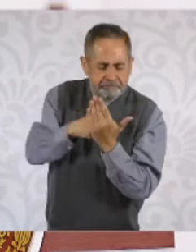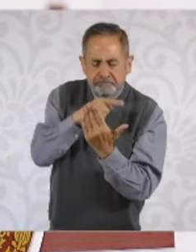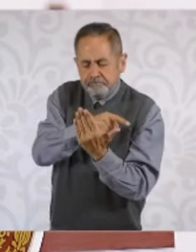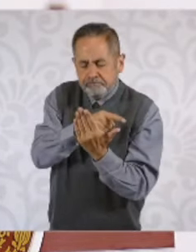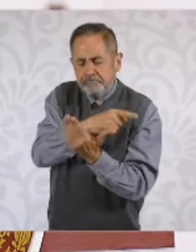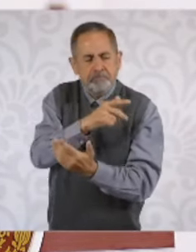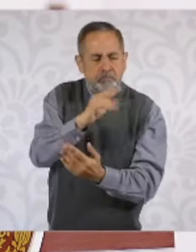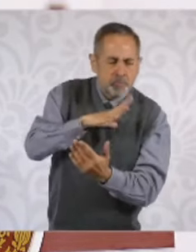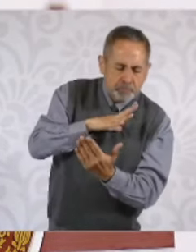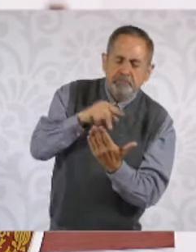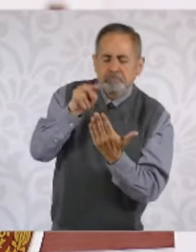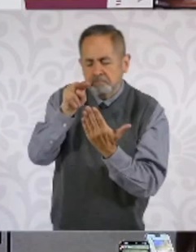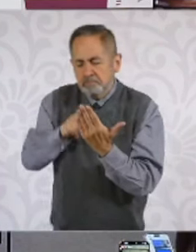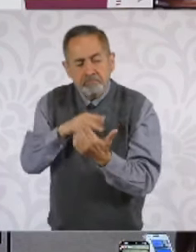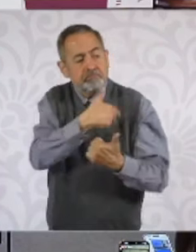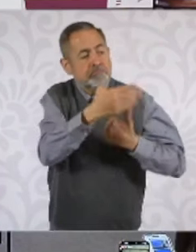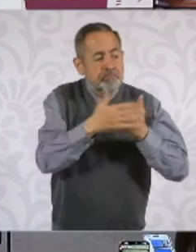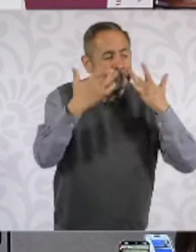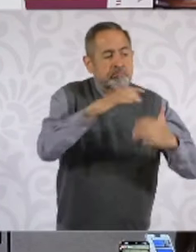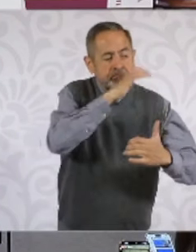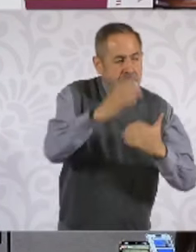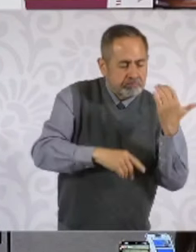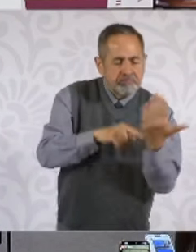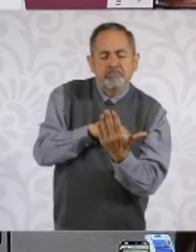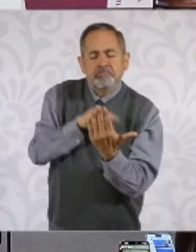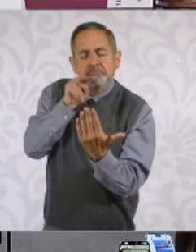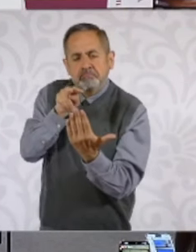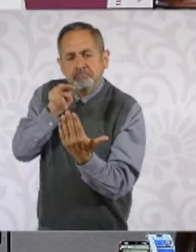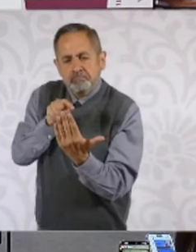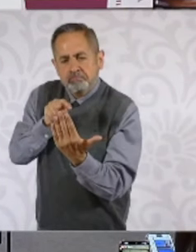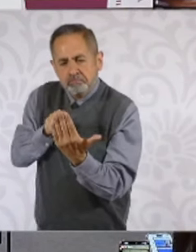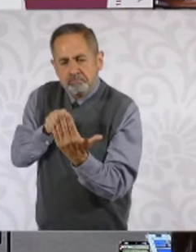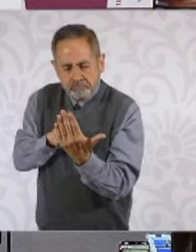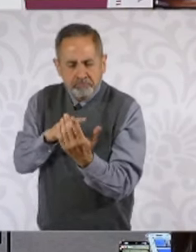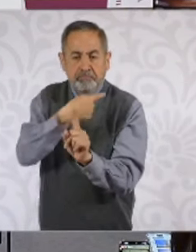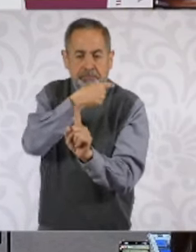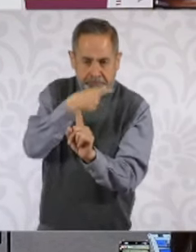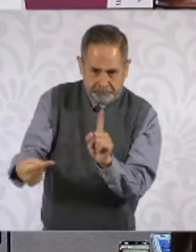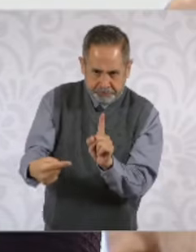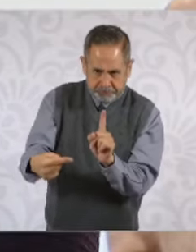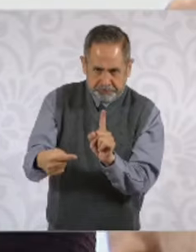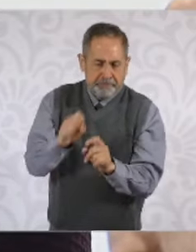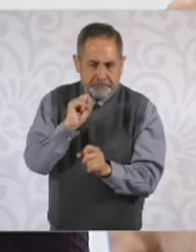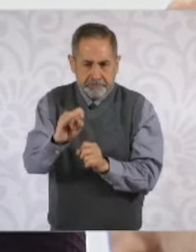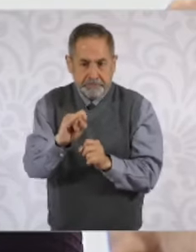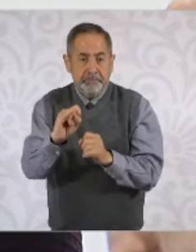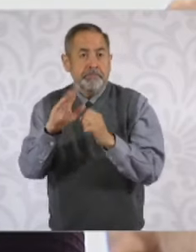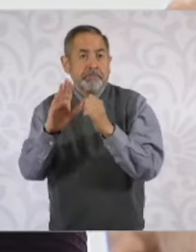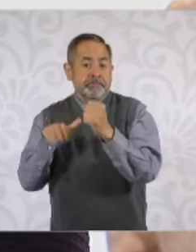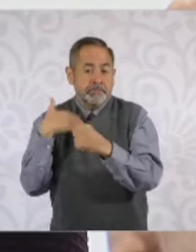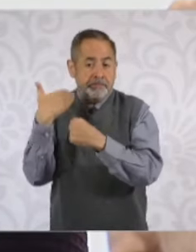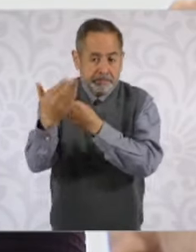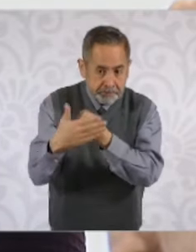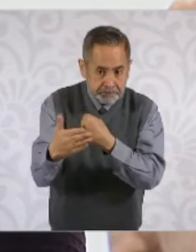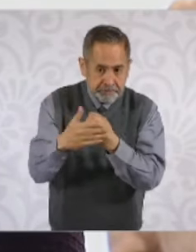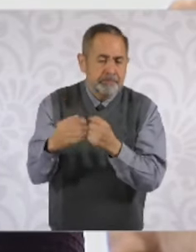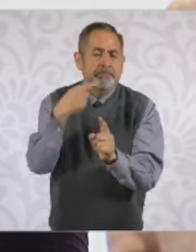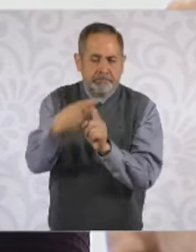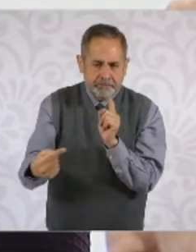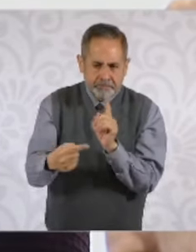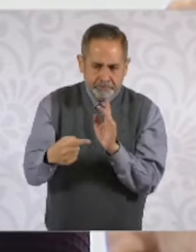retiros programados. Los cargos restantes serán seleccionados mediante